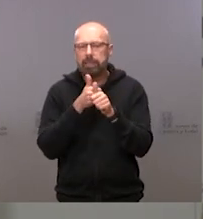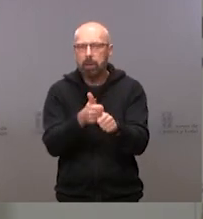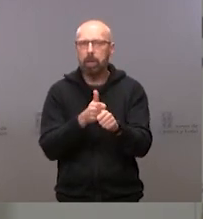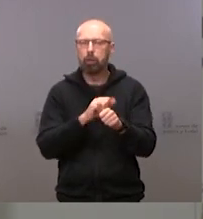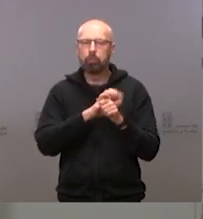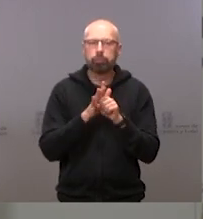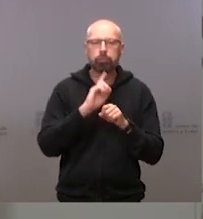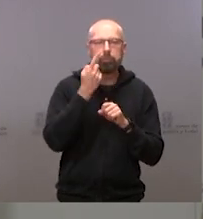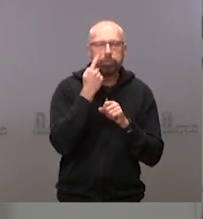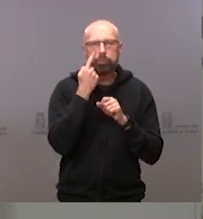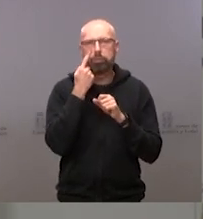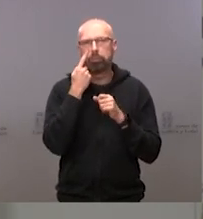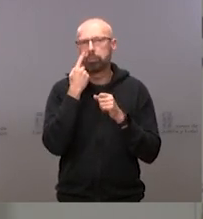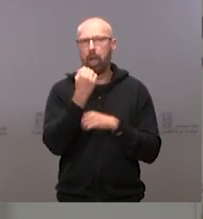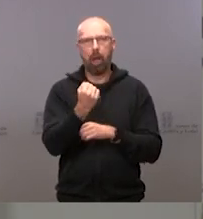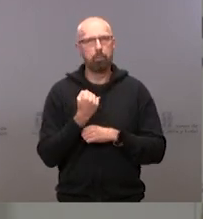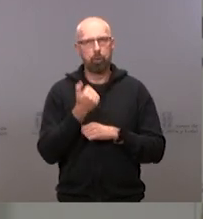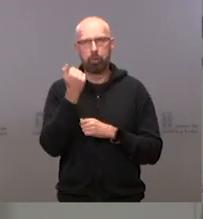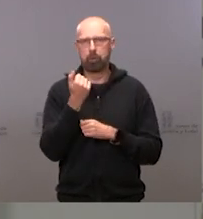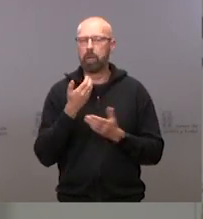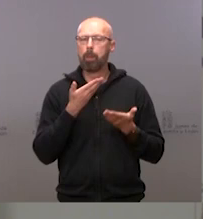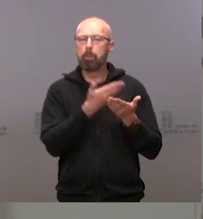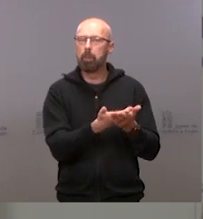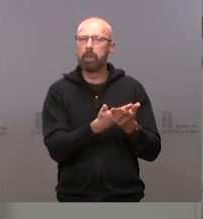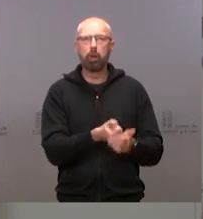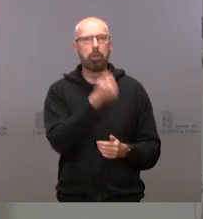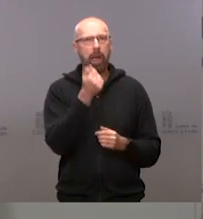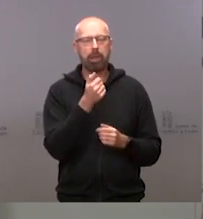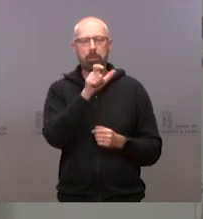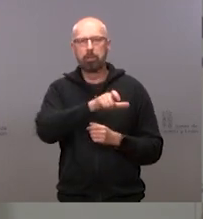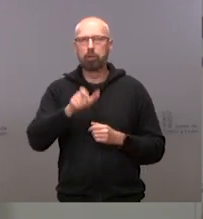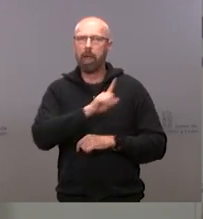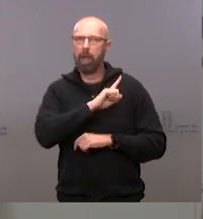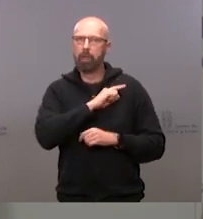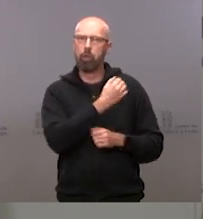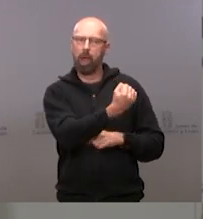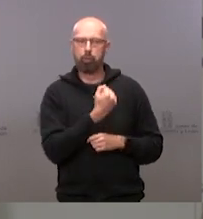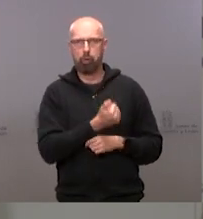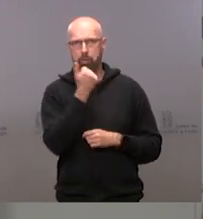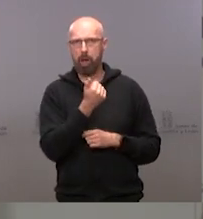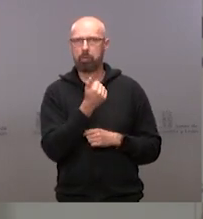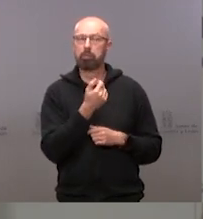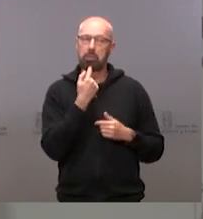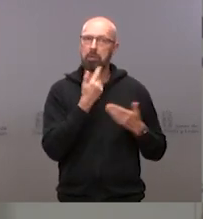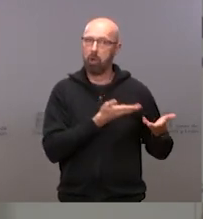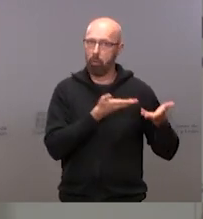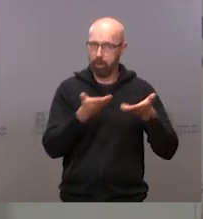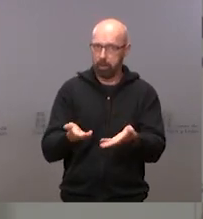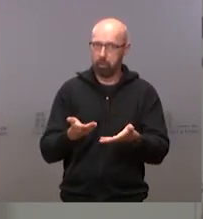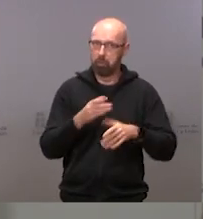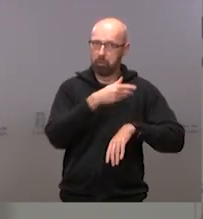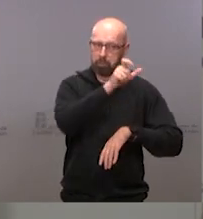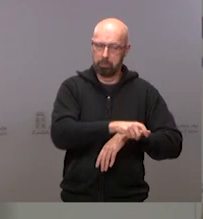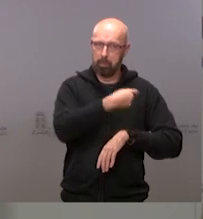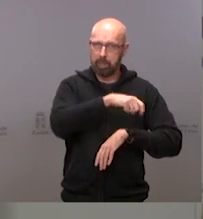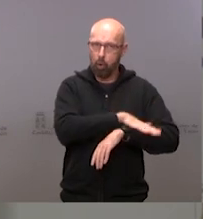solicitado la incorporación inmediata de más rastreadores del ejército se nos han puesto a disposición por parte del presidente